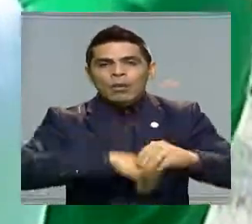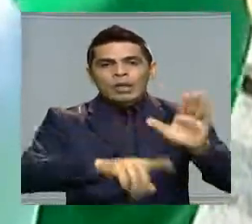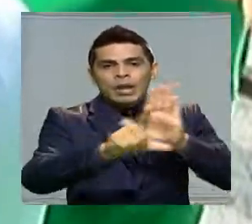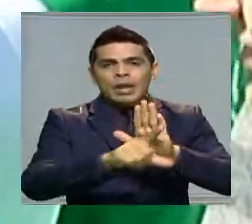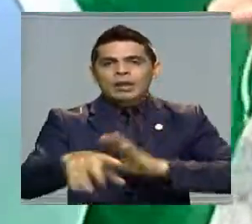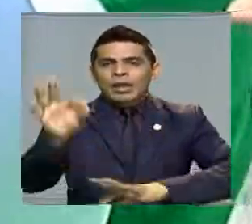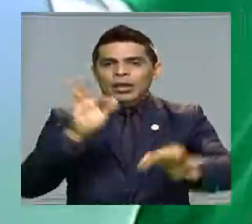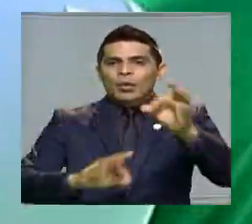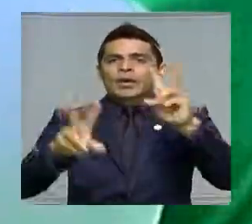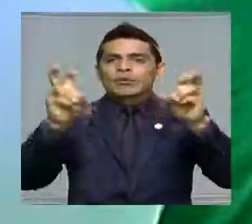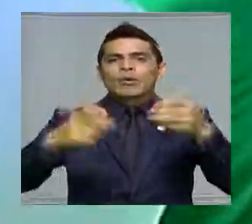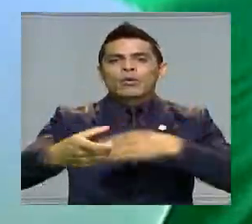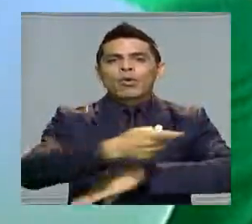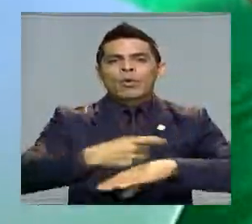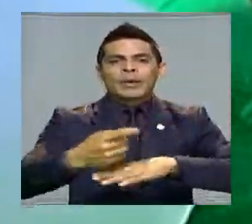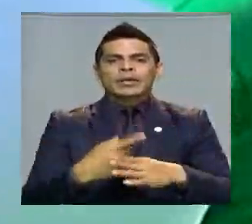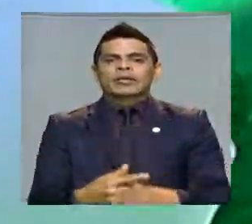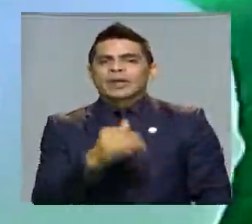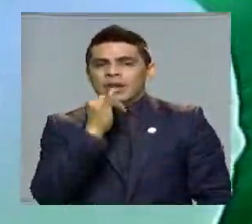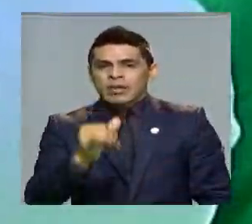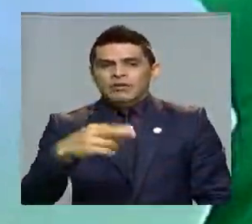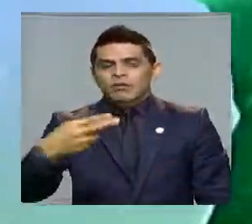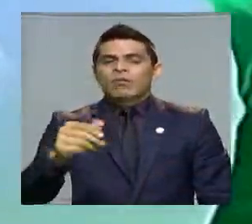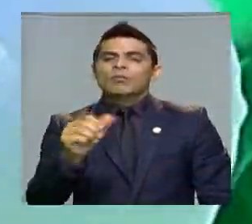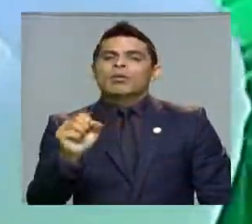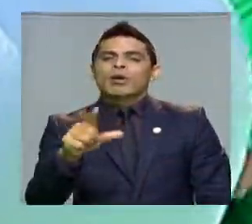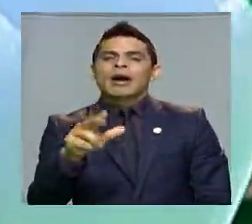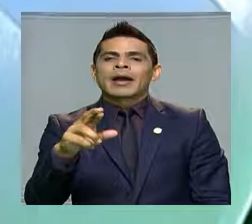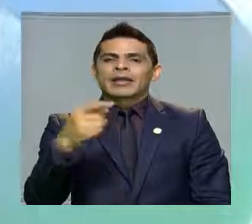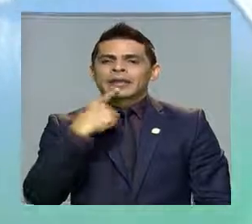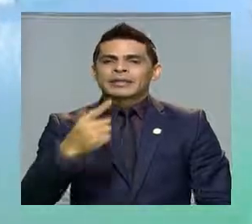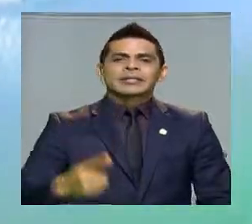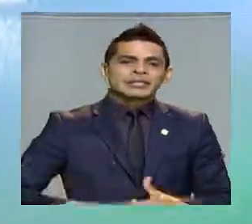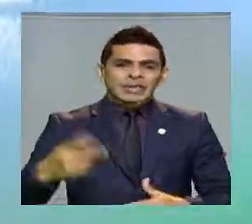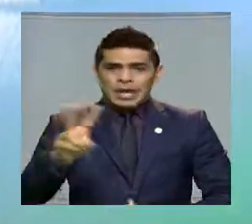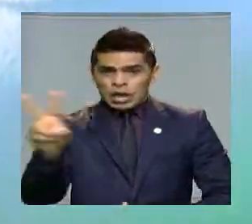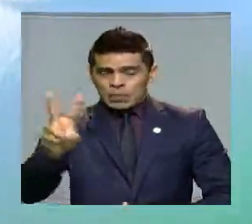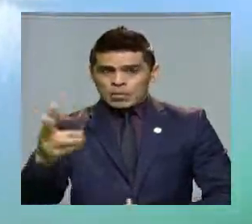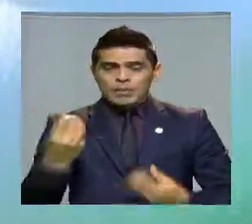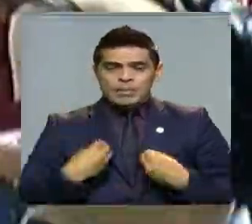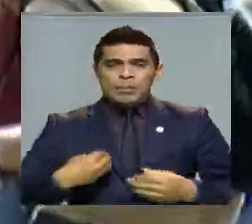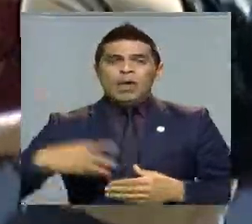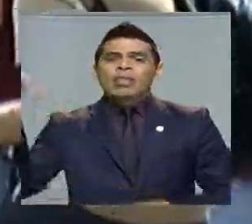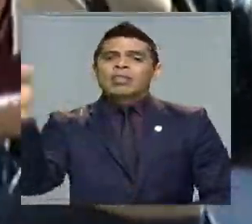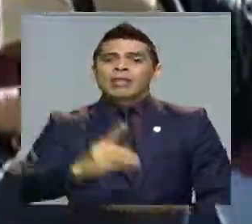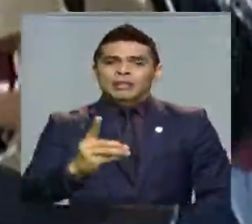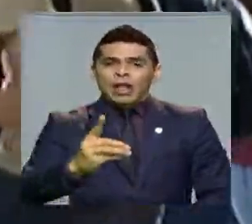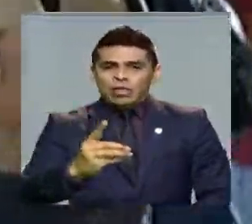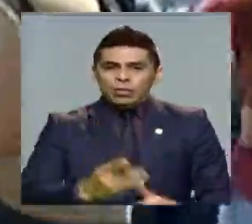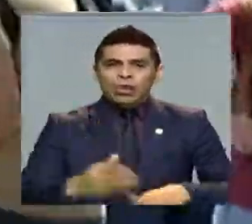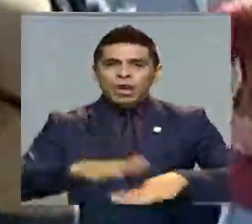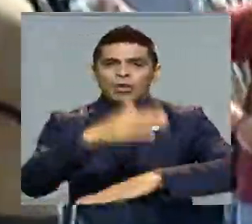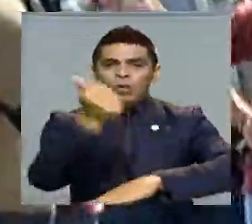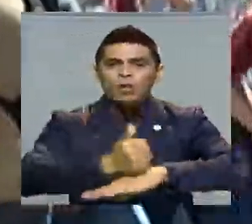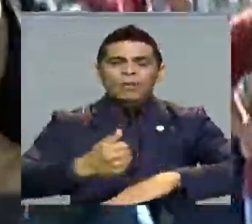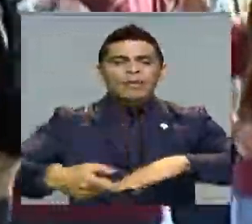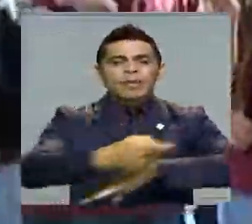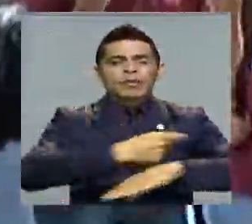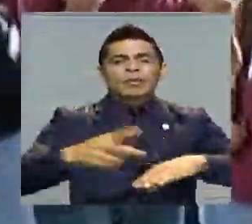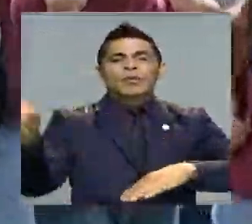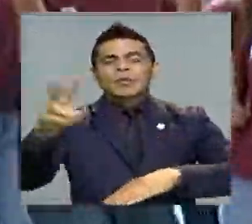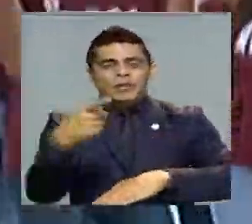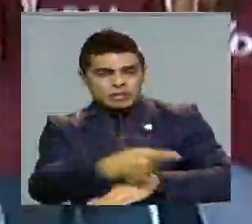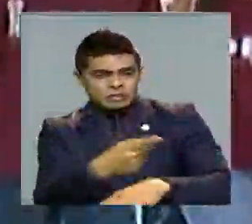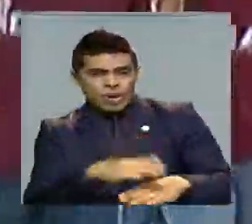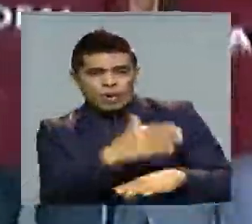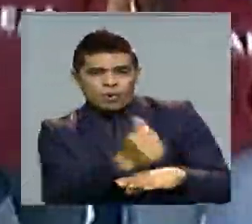gobernadores. A juicio de Iglesias, los venezolanos viven en dictadura, culpa del gobierno venezolano de